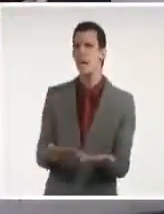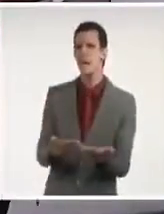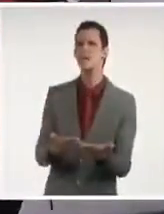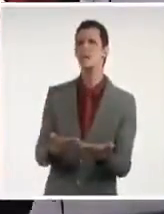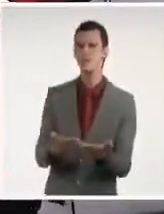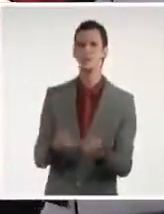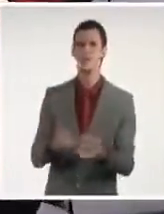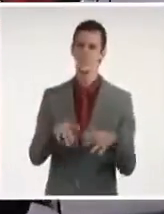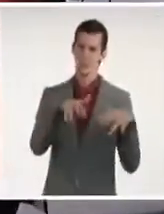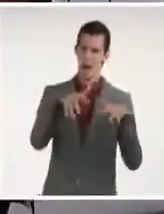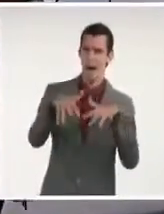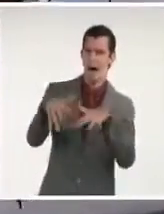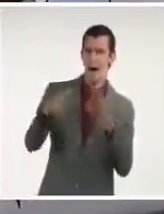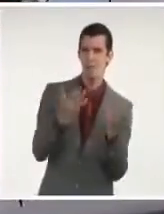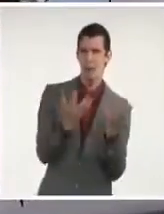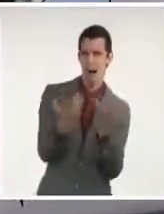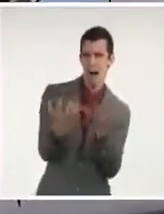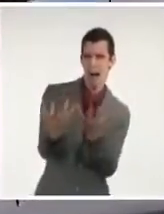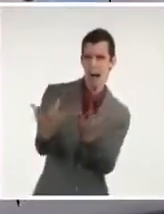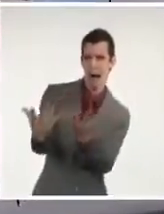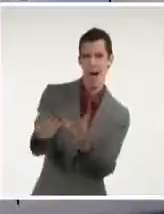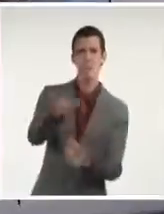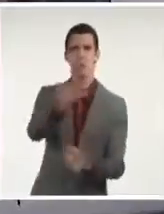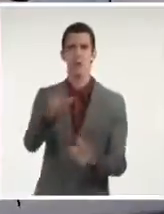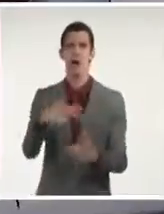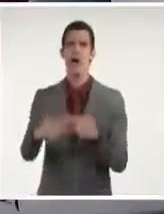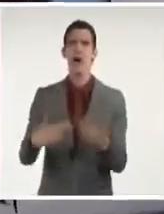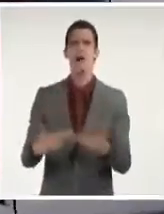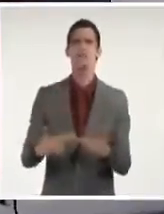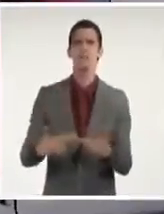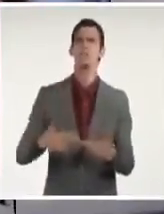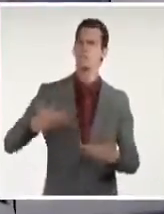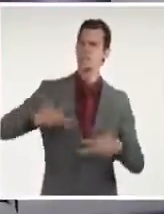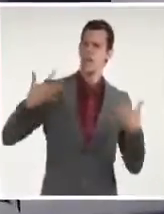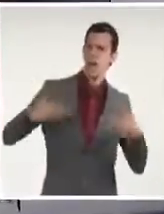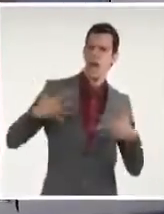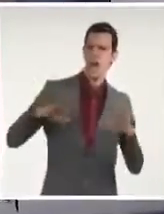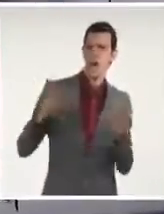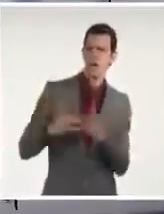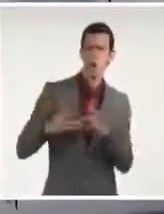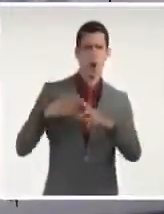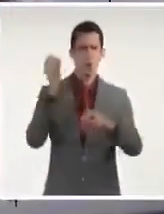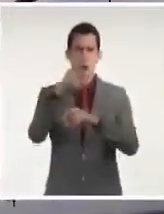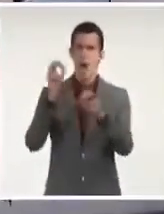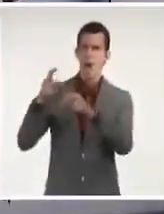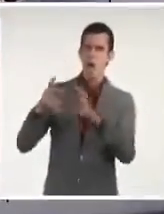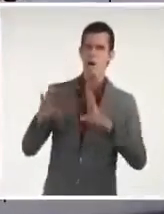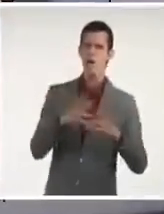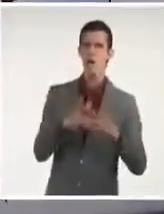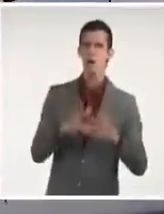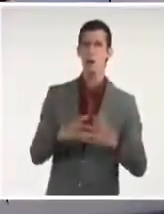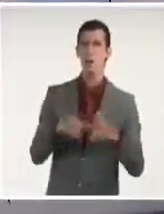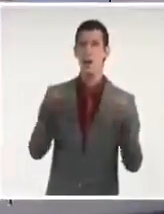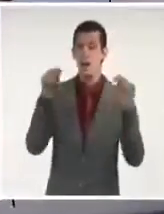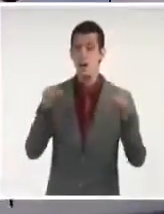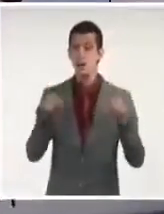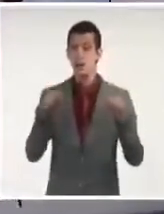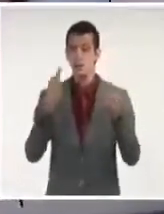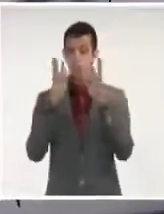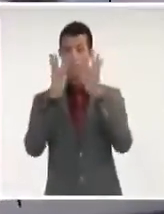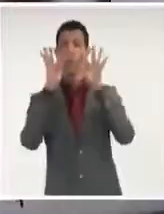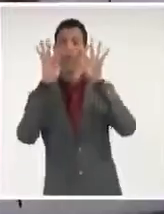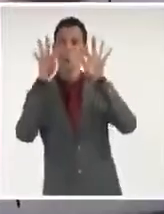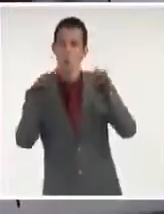prensa internacional, que tiene un estándar periodístico de noticiabilidad muy específico para Cuba, cuando no